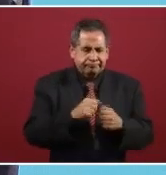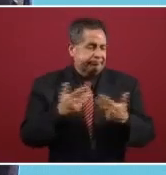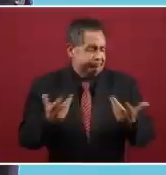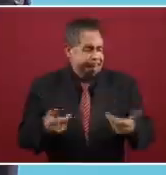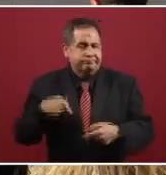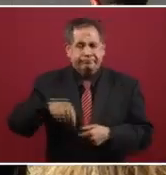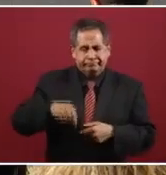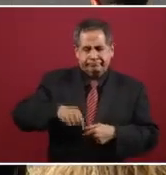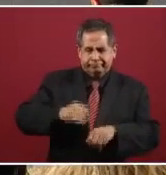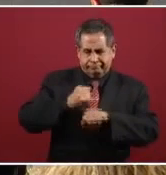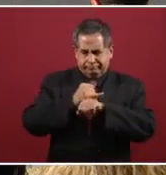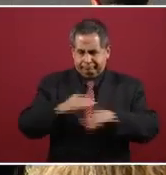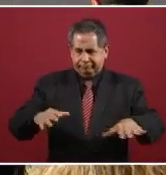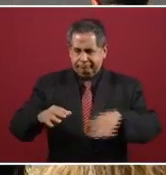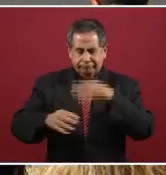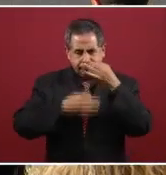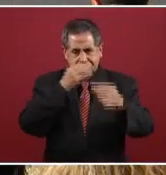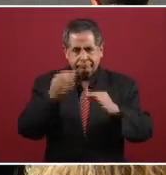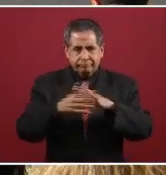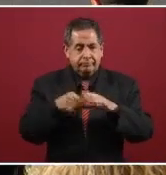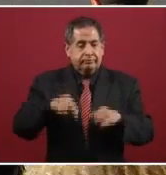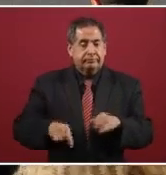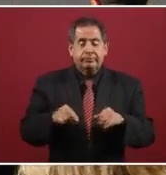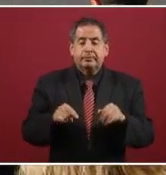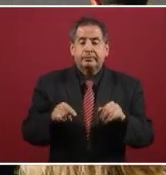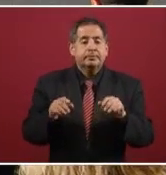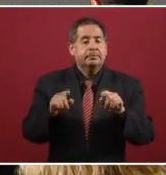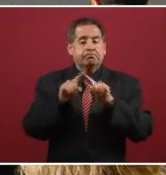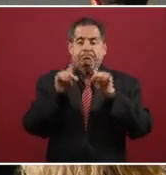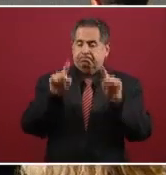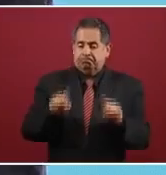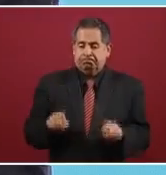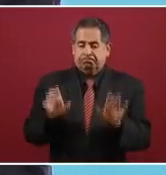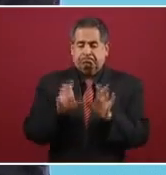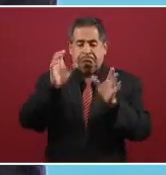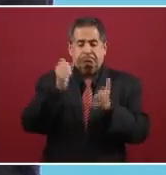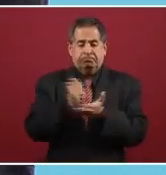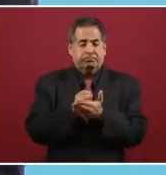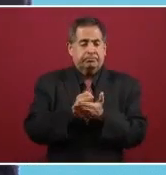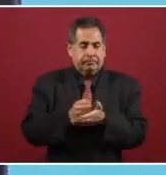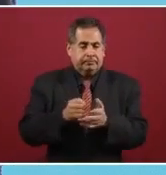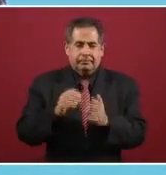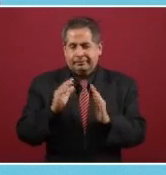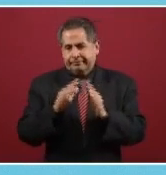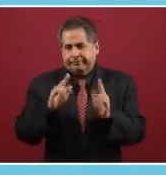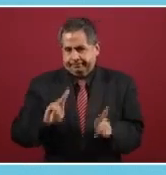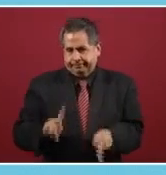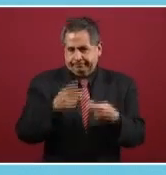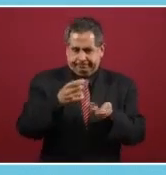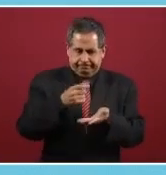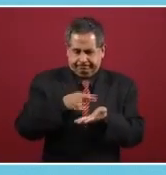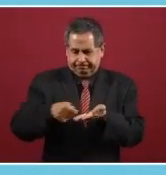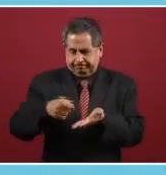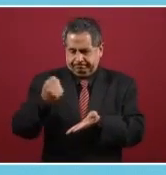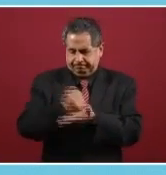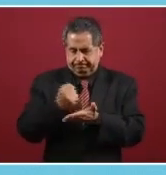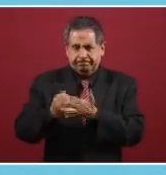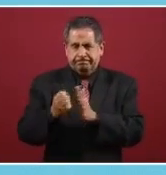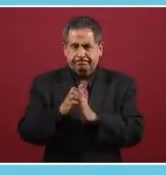Aquí vamos a entregar el certificado de compraventa y